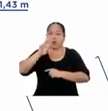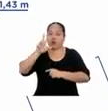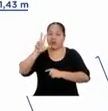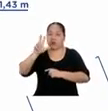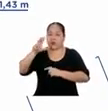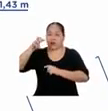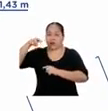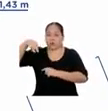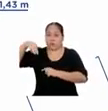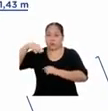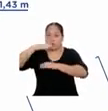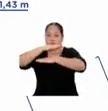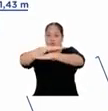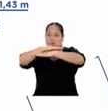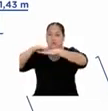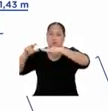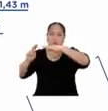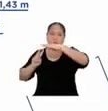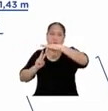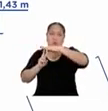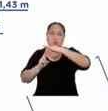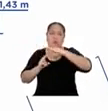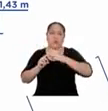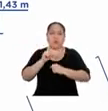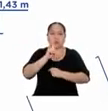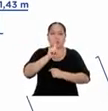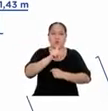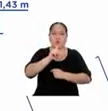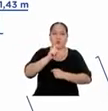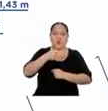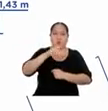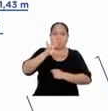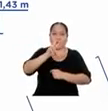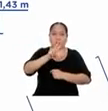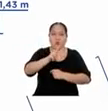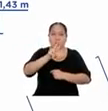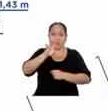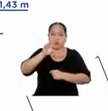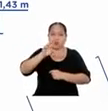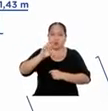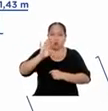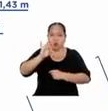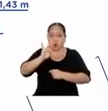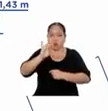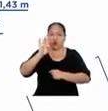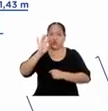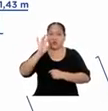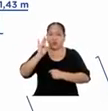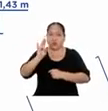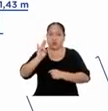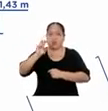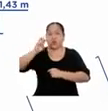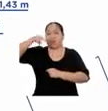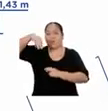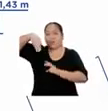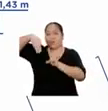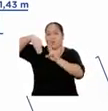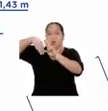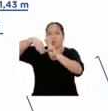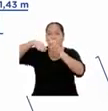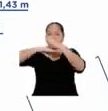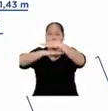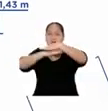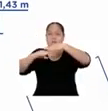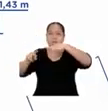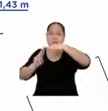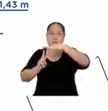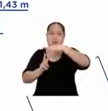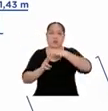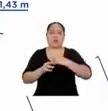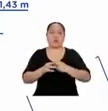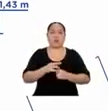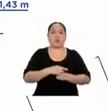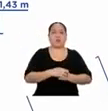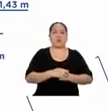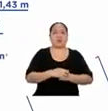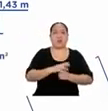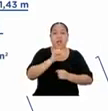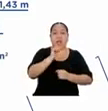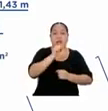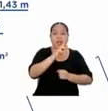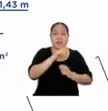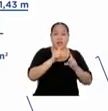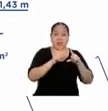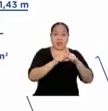igual a 1,287 metros cuadrados. Este resultado lo dividimos entre 2 y nos resulta